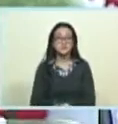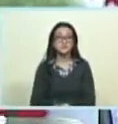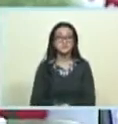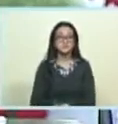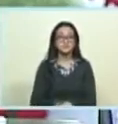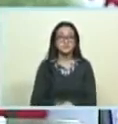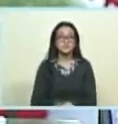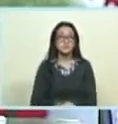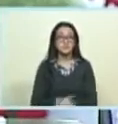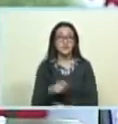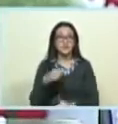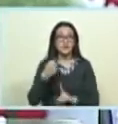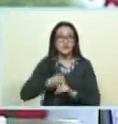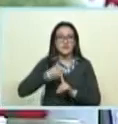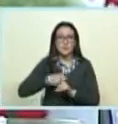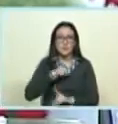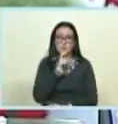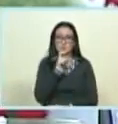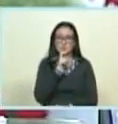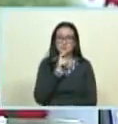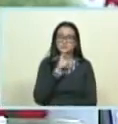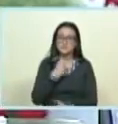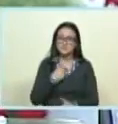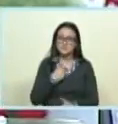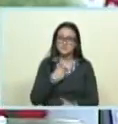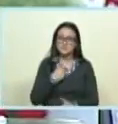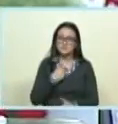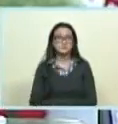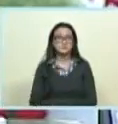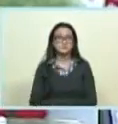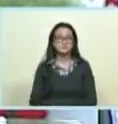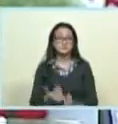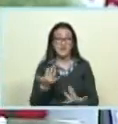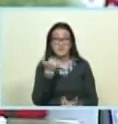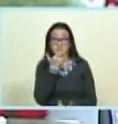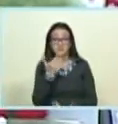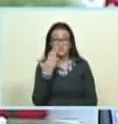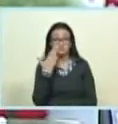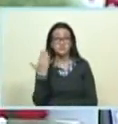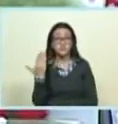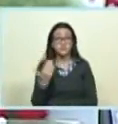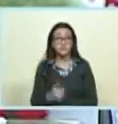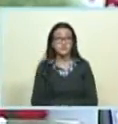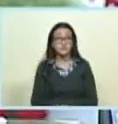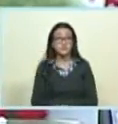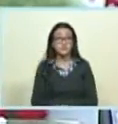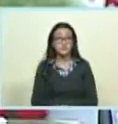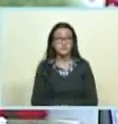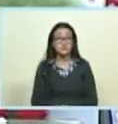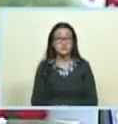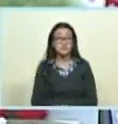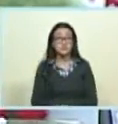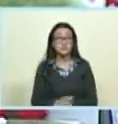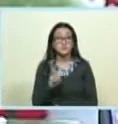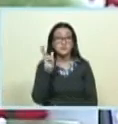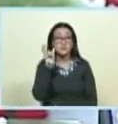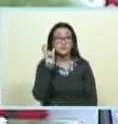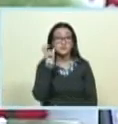dura y difícil lucha contra los lo que sucedió. Pero escúcheme,